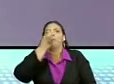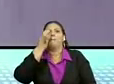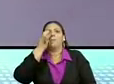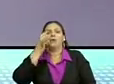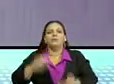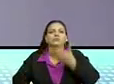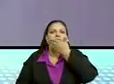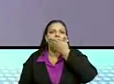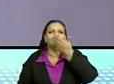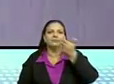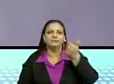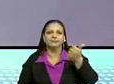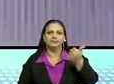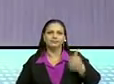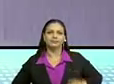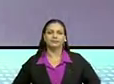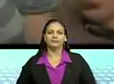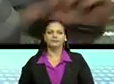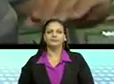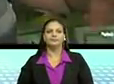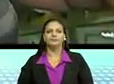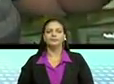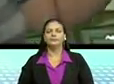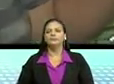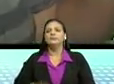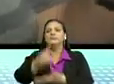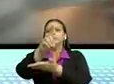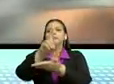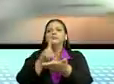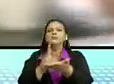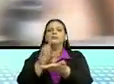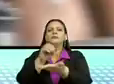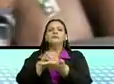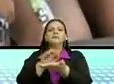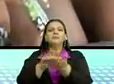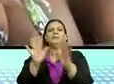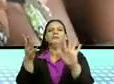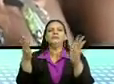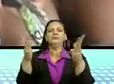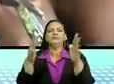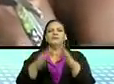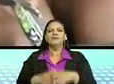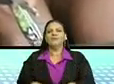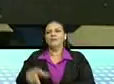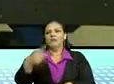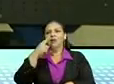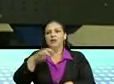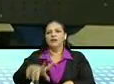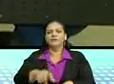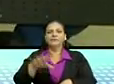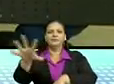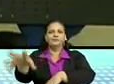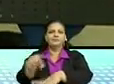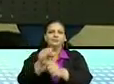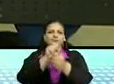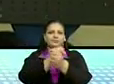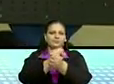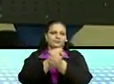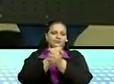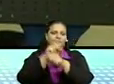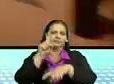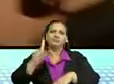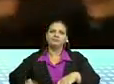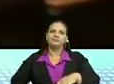ir y asentar la denuncia, lo que impide la legalización de este proceso para poder coadyuvar a que